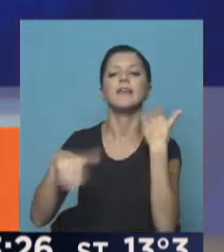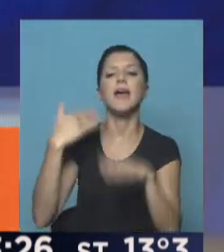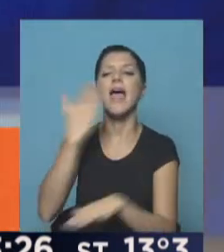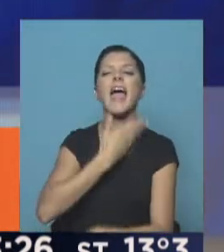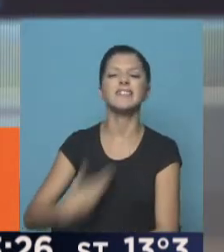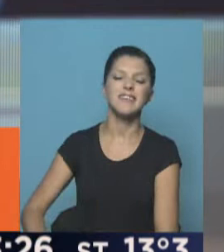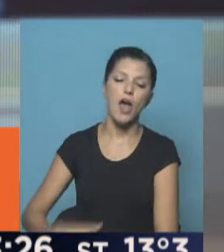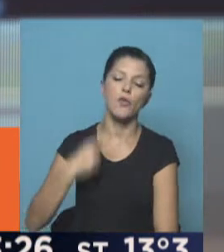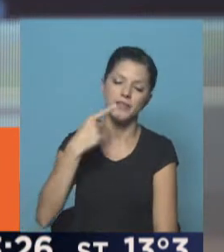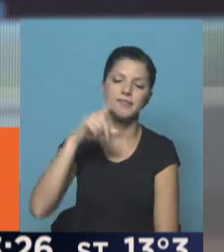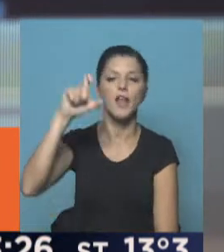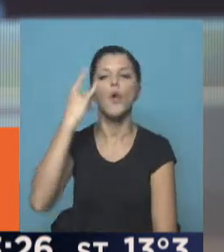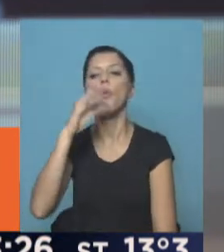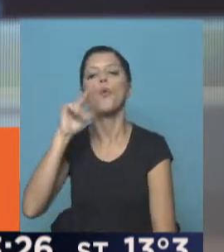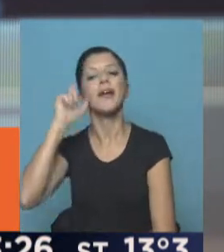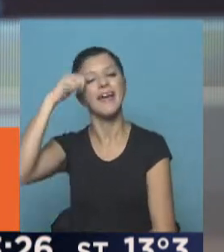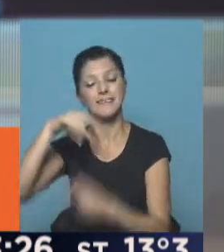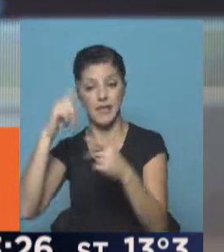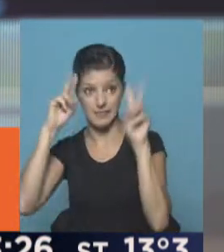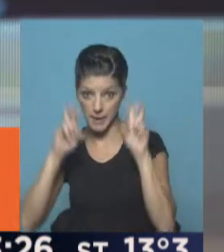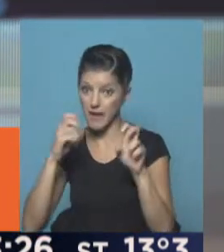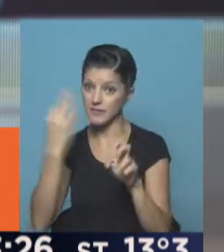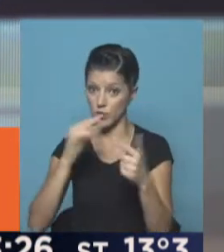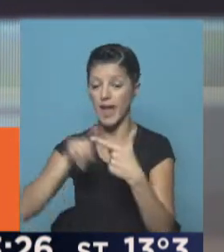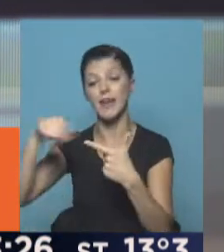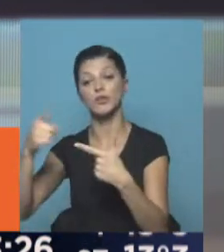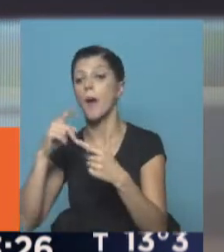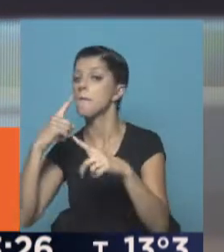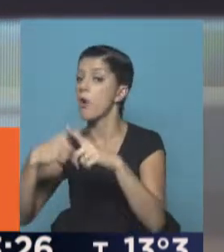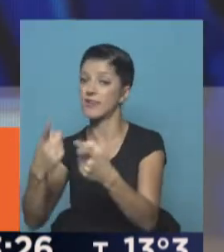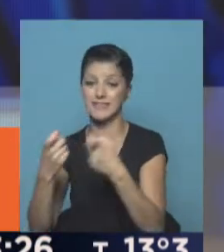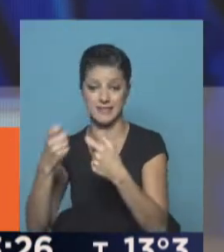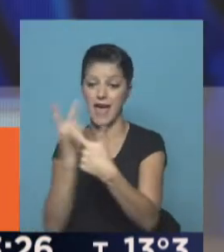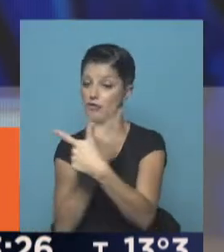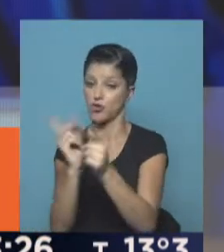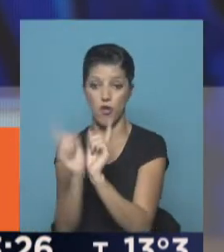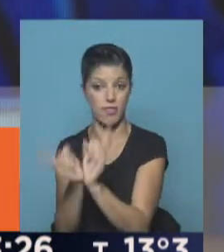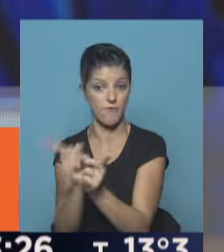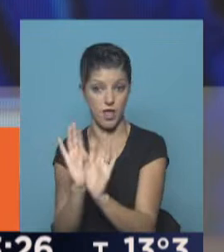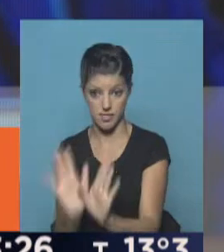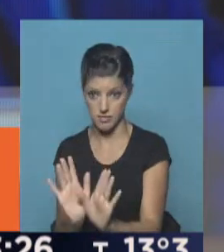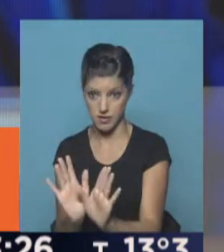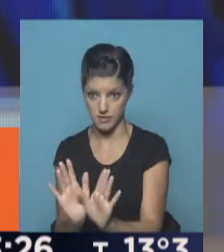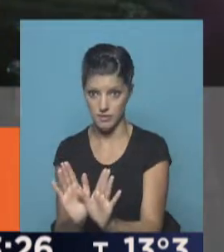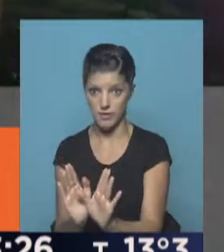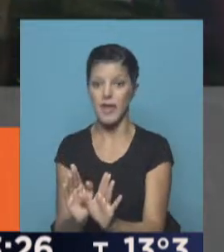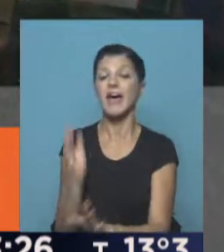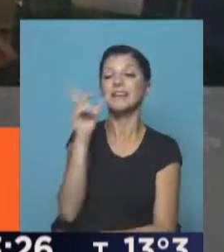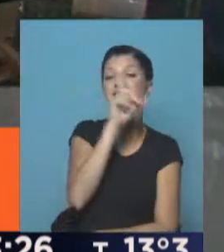por seguridad y la otra es el estado de urgencia por necesidad. Evidentemente, primero 100 días,